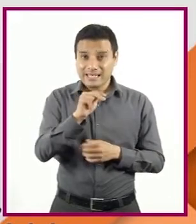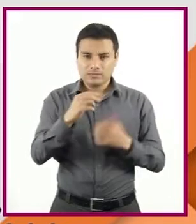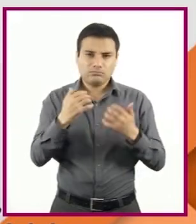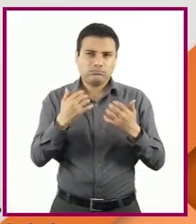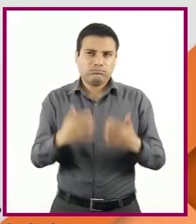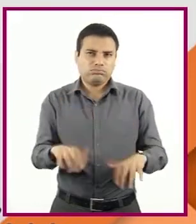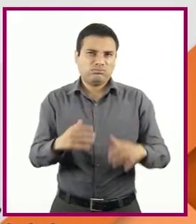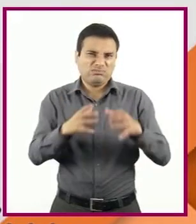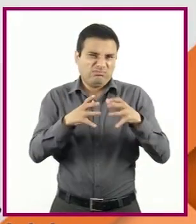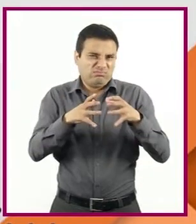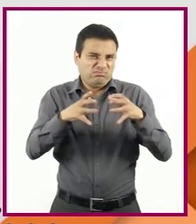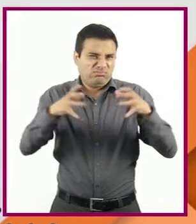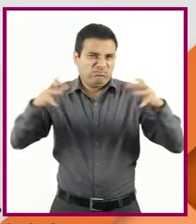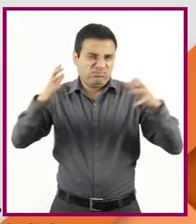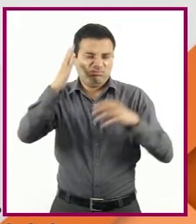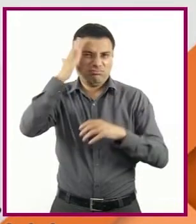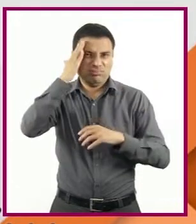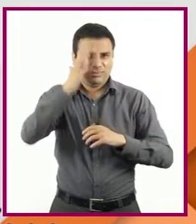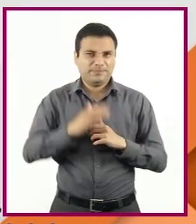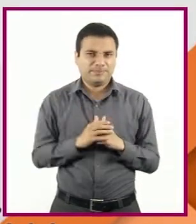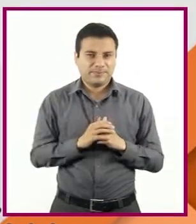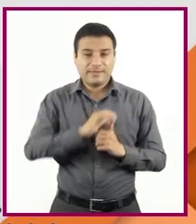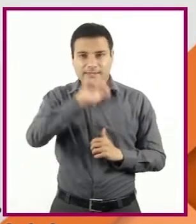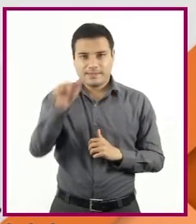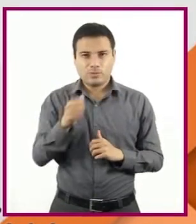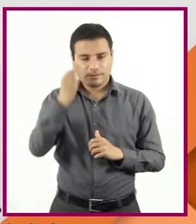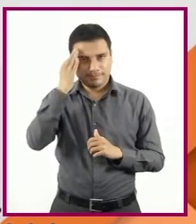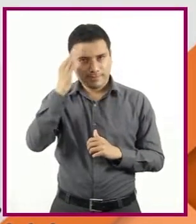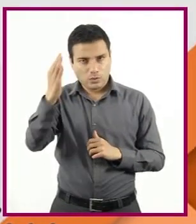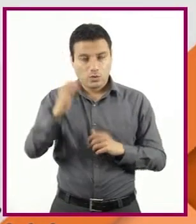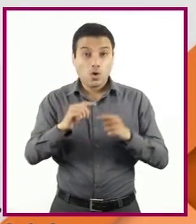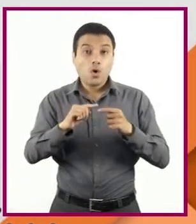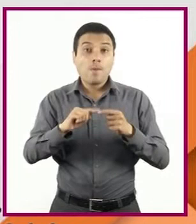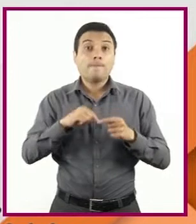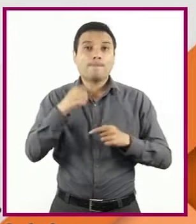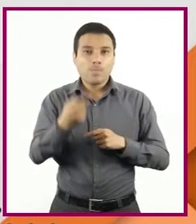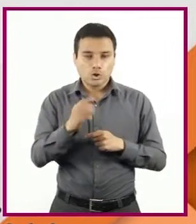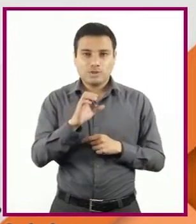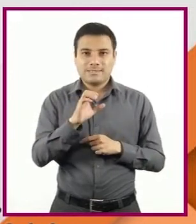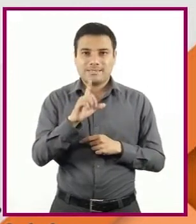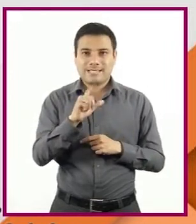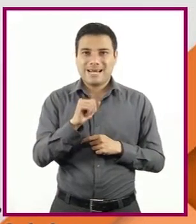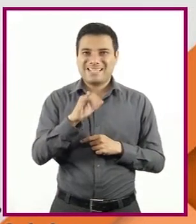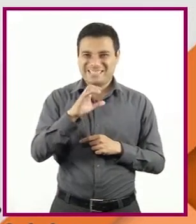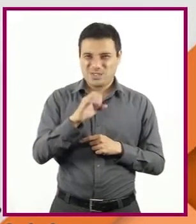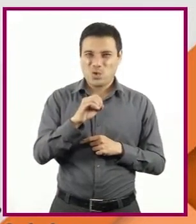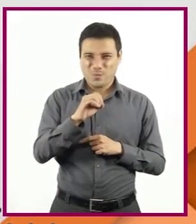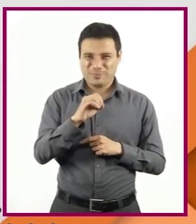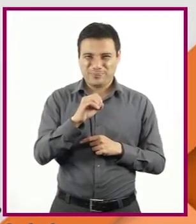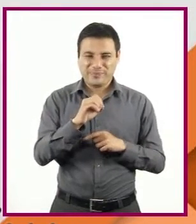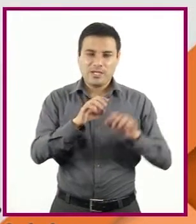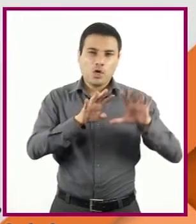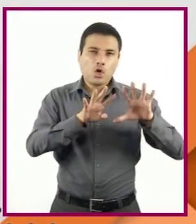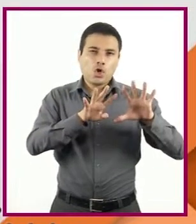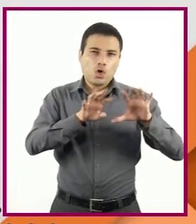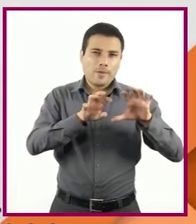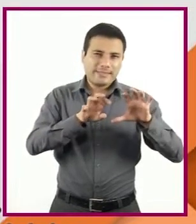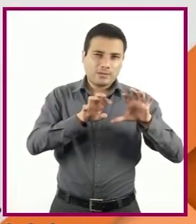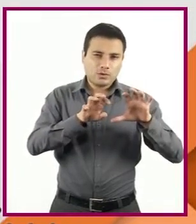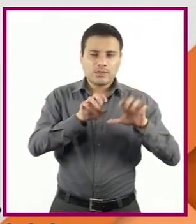en esta zona. Para el periodo denominado postclásico, ubicado temporalmente entre el 900